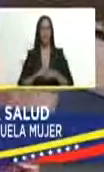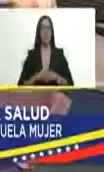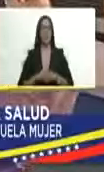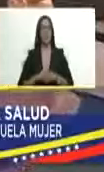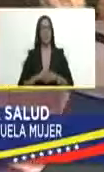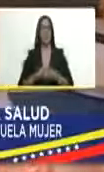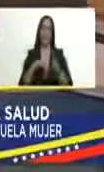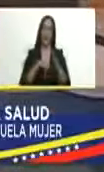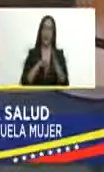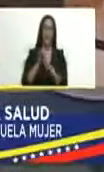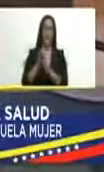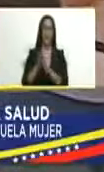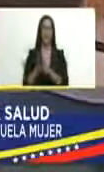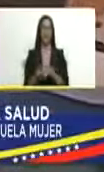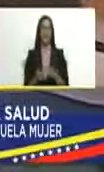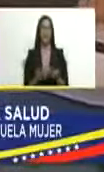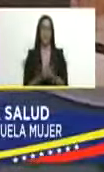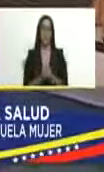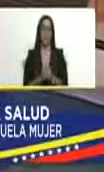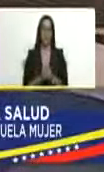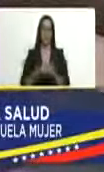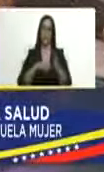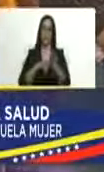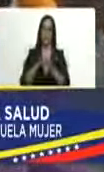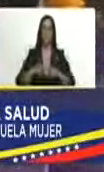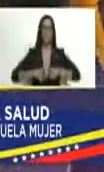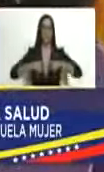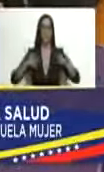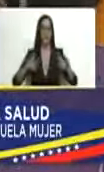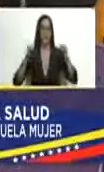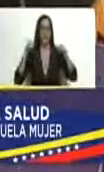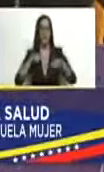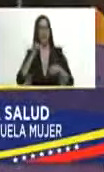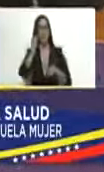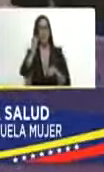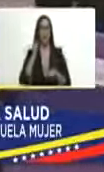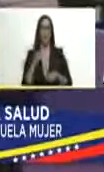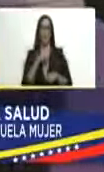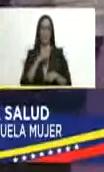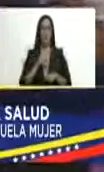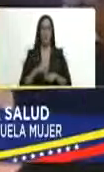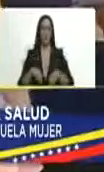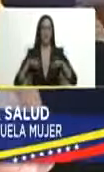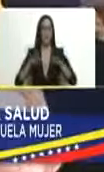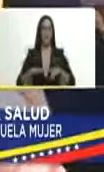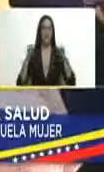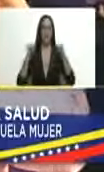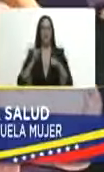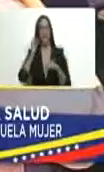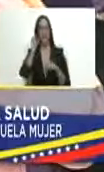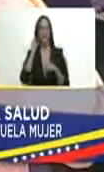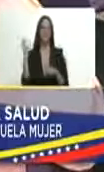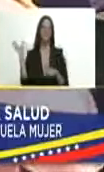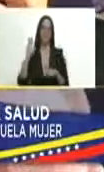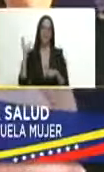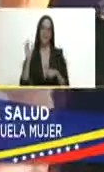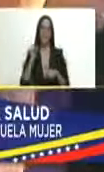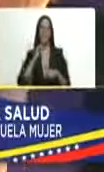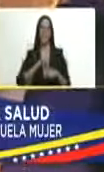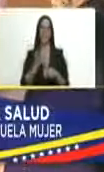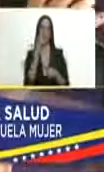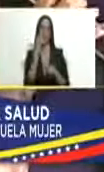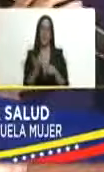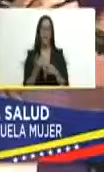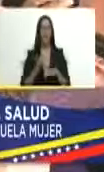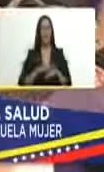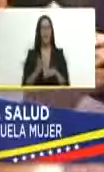avante, va a paso de vencedores. Aquí las mujeres no se paran y las mujeres caraqueñas pues están al frente